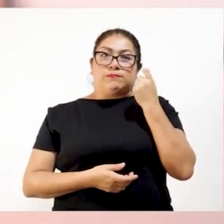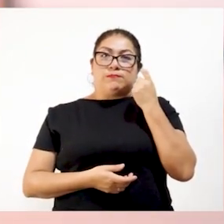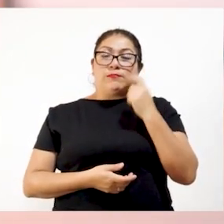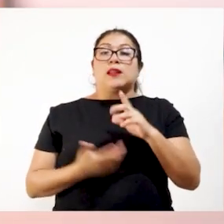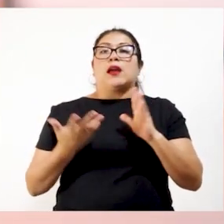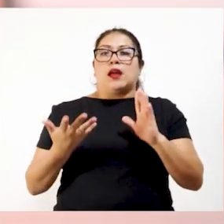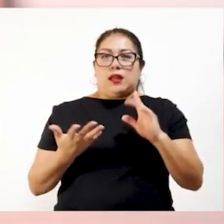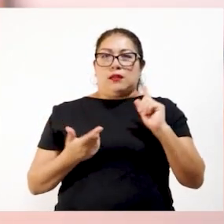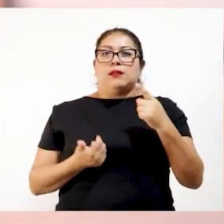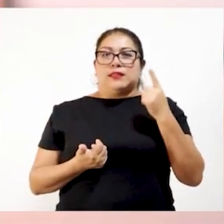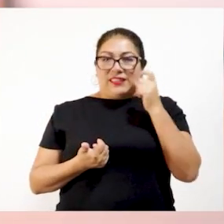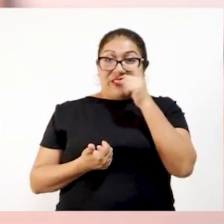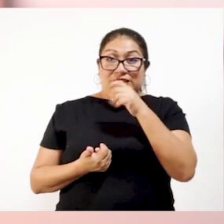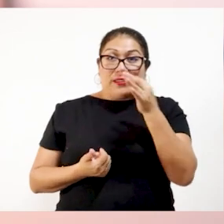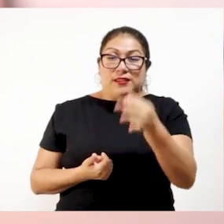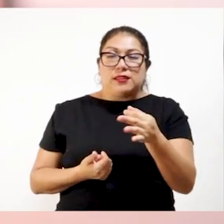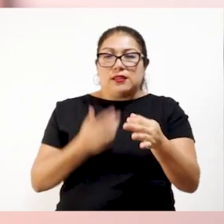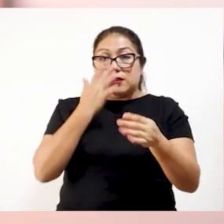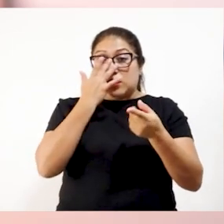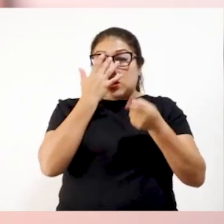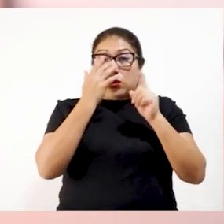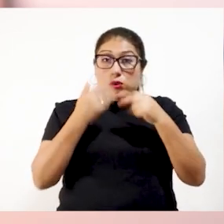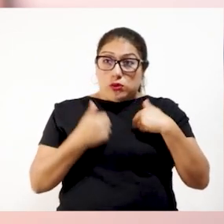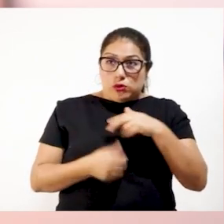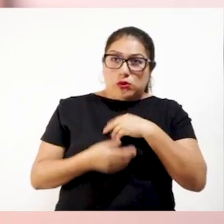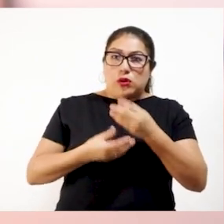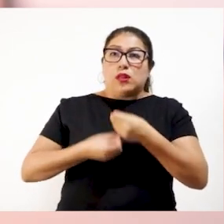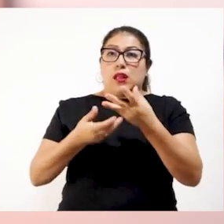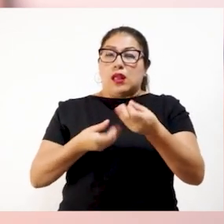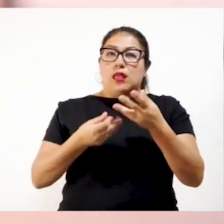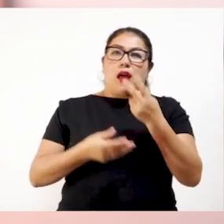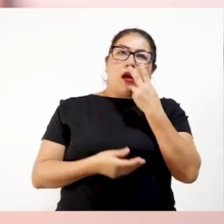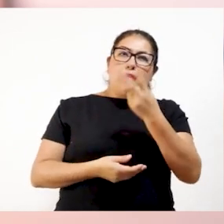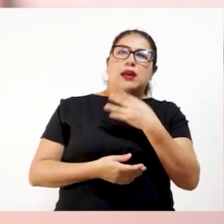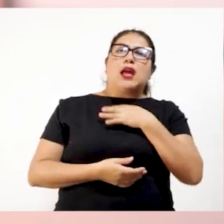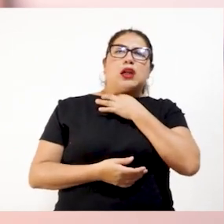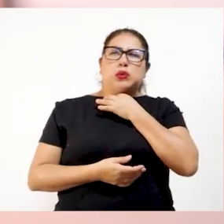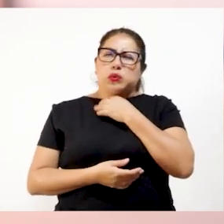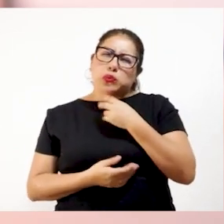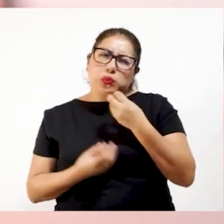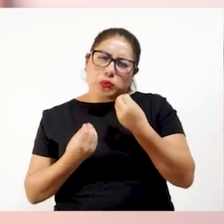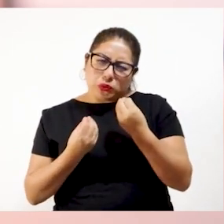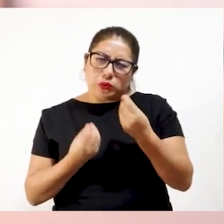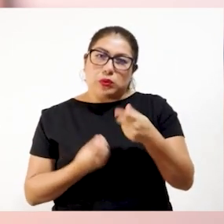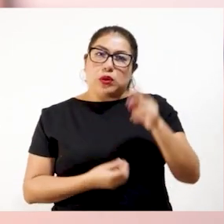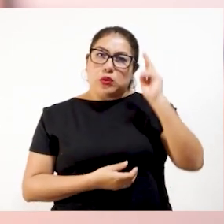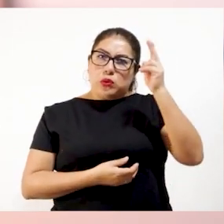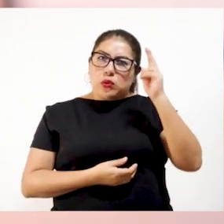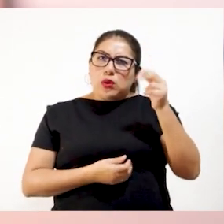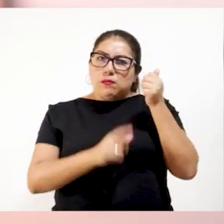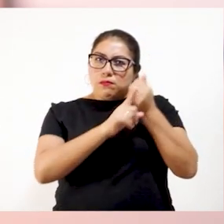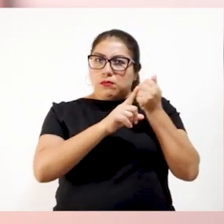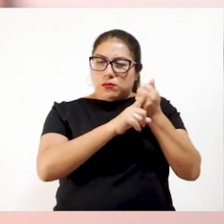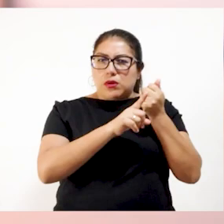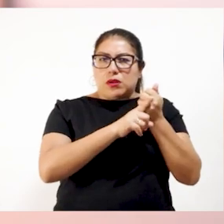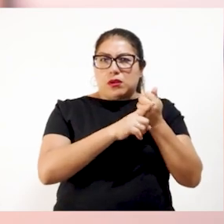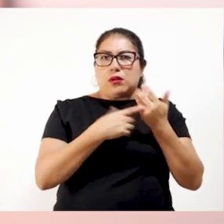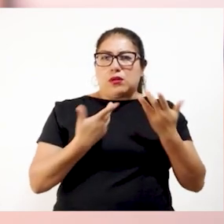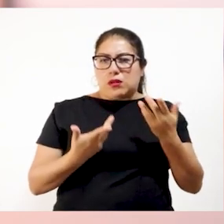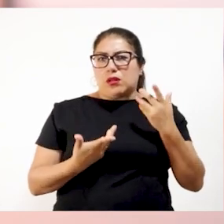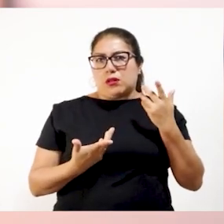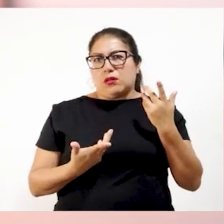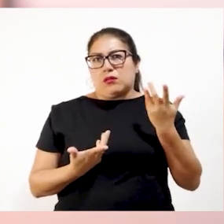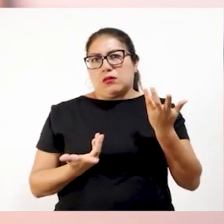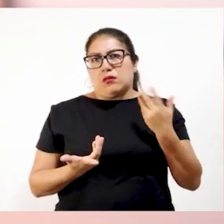ya somos capaces de generar esa inquietud, o los propios docentes pues ya la tienen, eso es